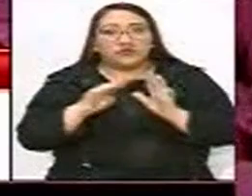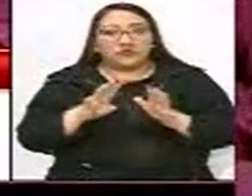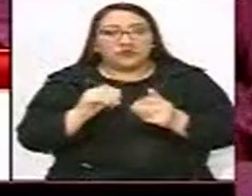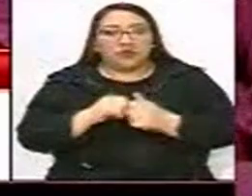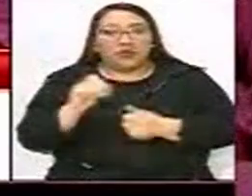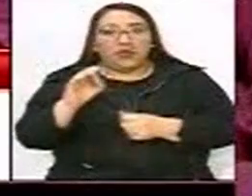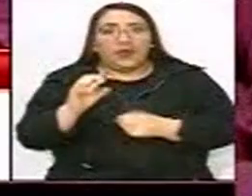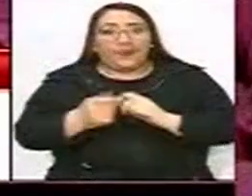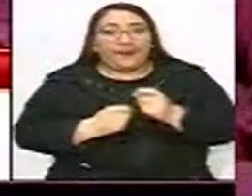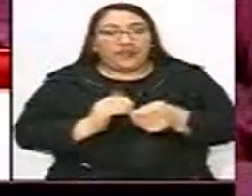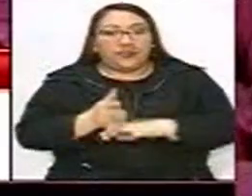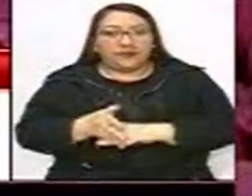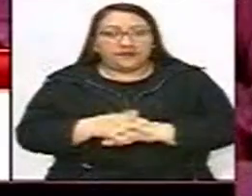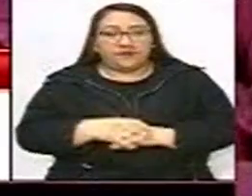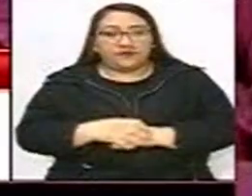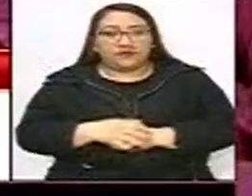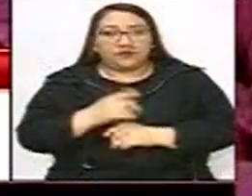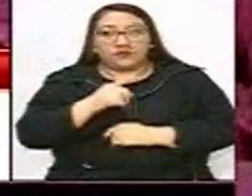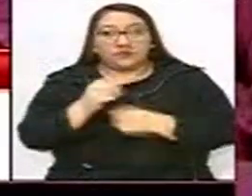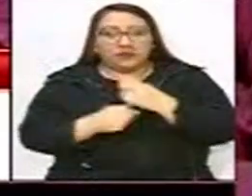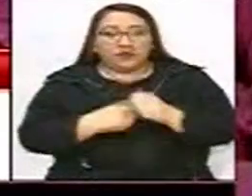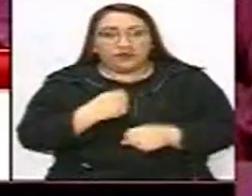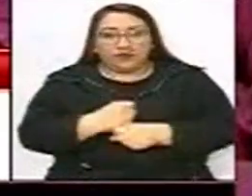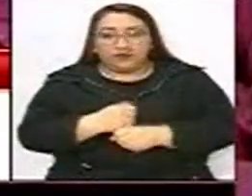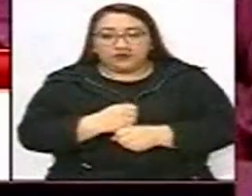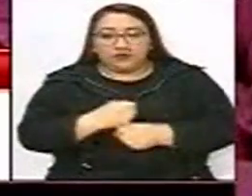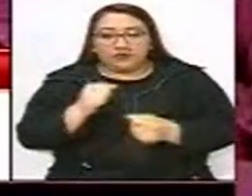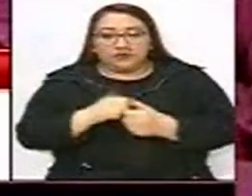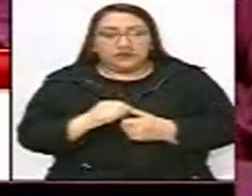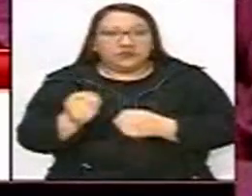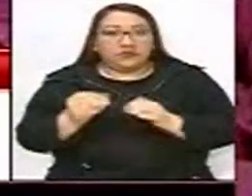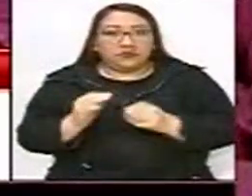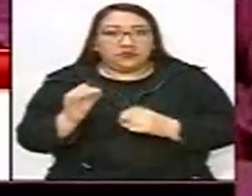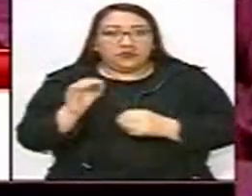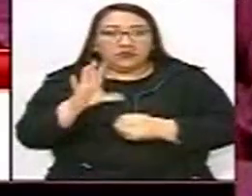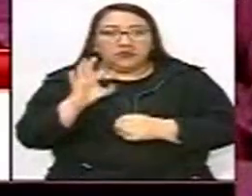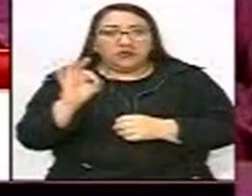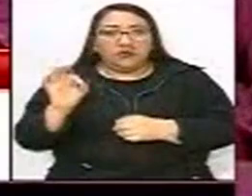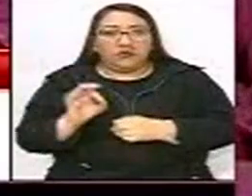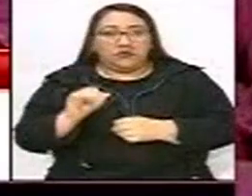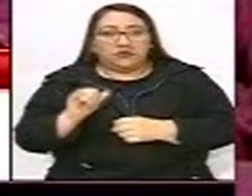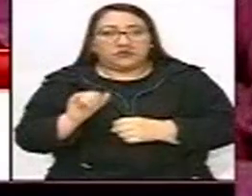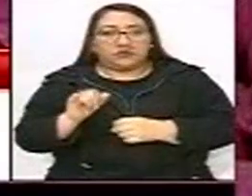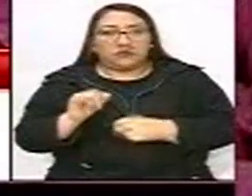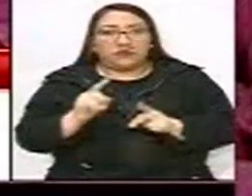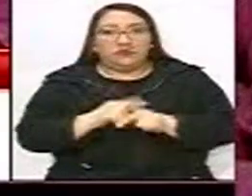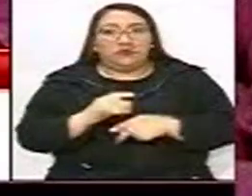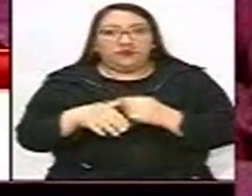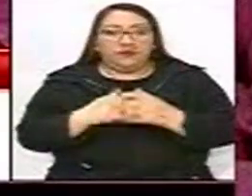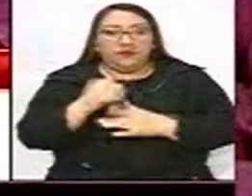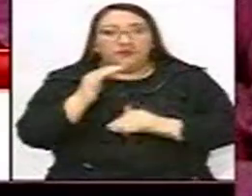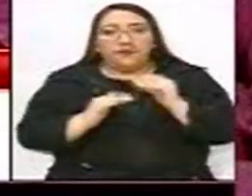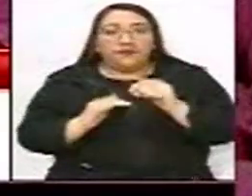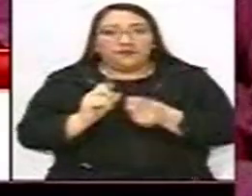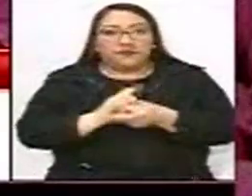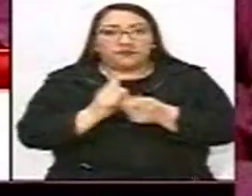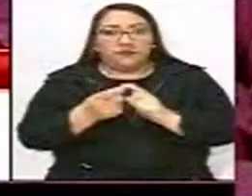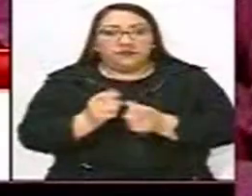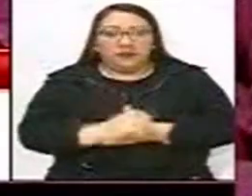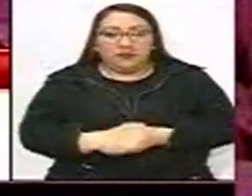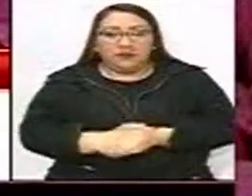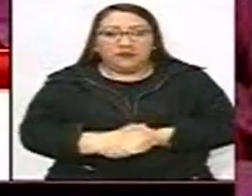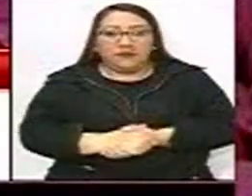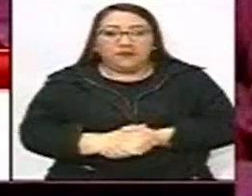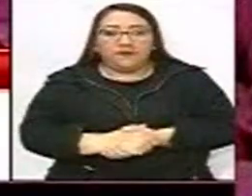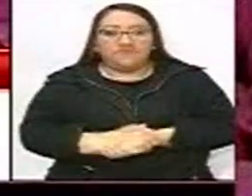la tarifa del peaje se reajuste de manera anual por el índice de precios al consumidor 50% y 50% por la variación del tipo de cambio.